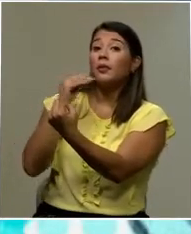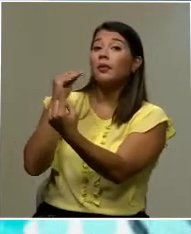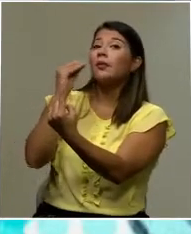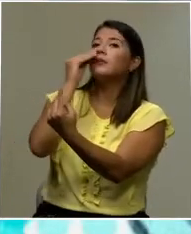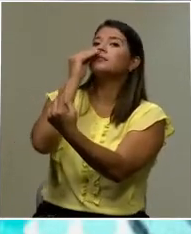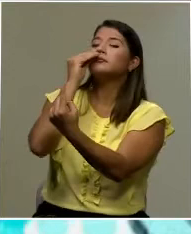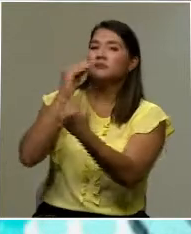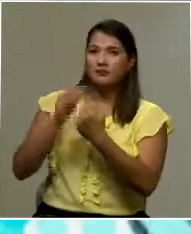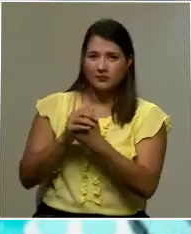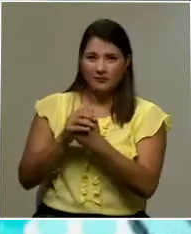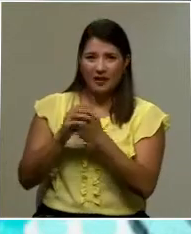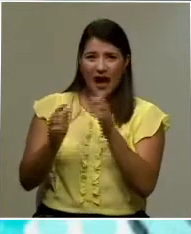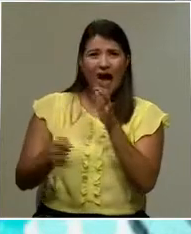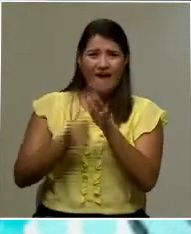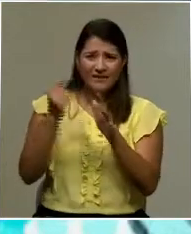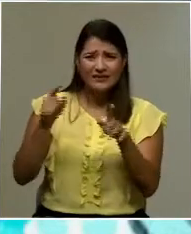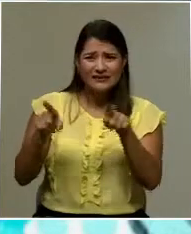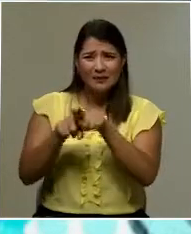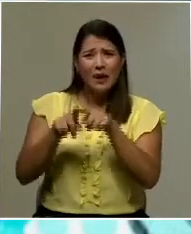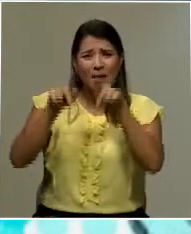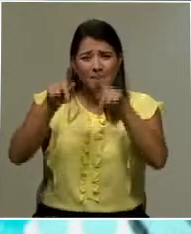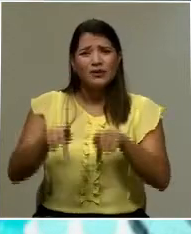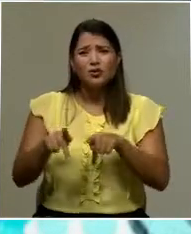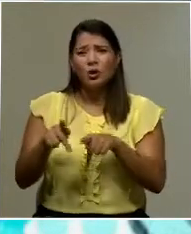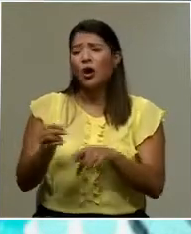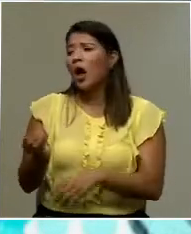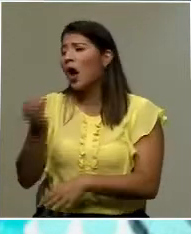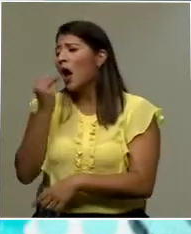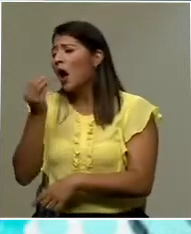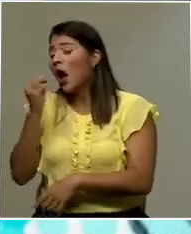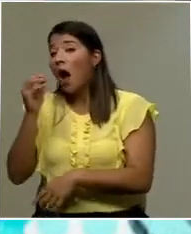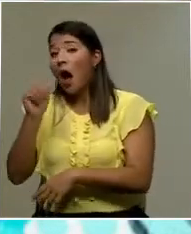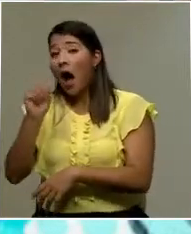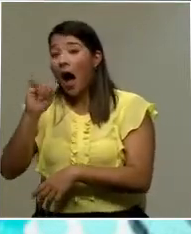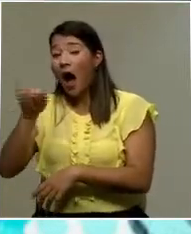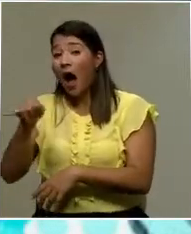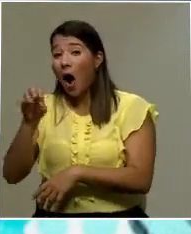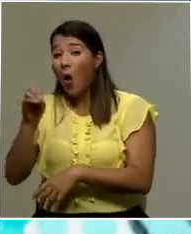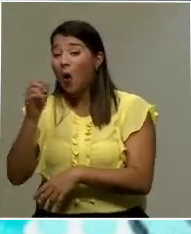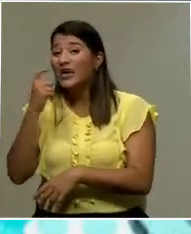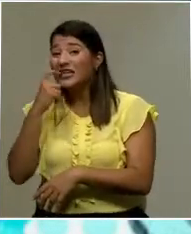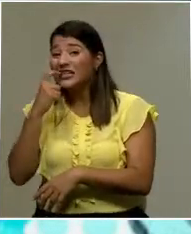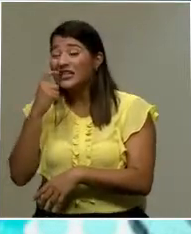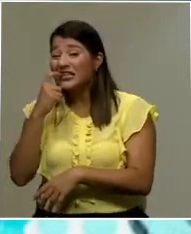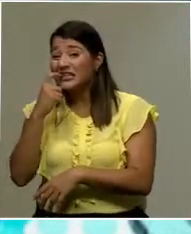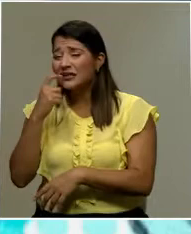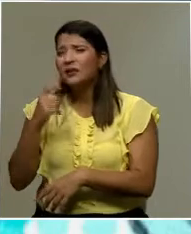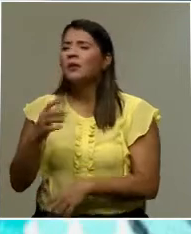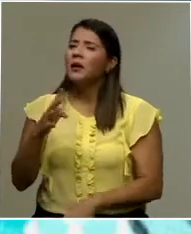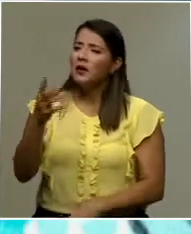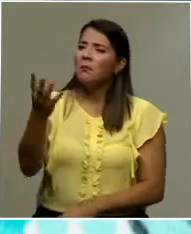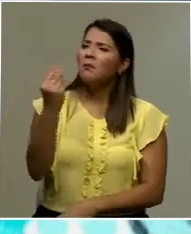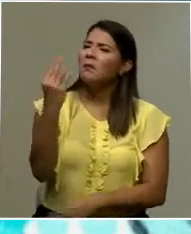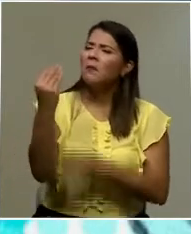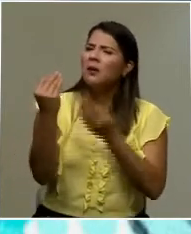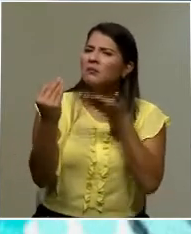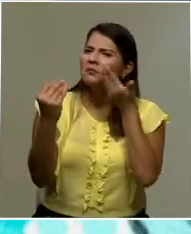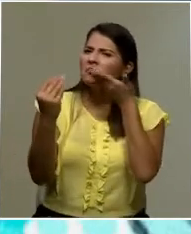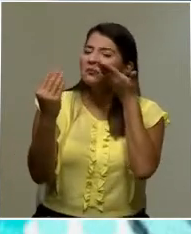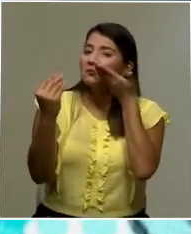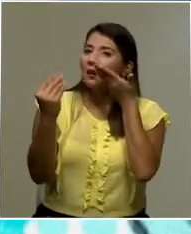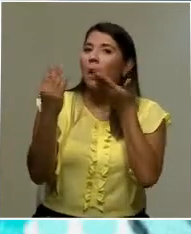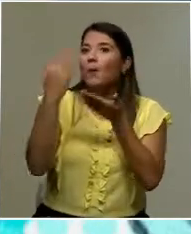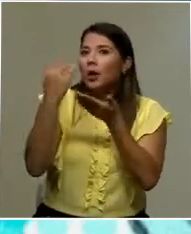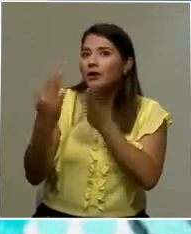porque estamos respirando el aire que sale de esa persona. Si guardamos más distancia ya no olemos el ajo porque ya no lo estamos respirando. Por eso funciona